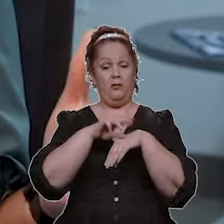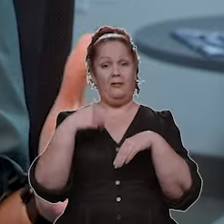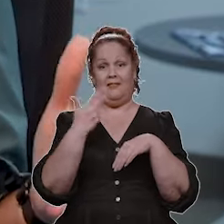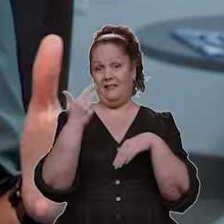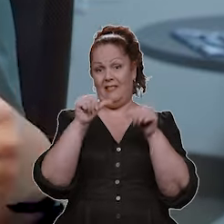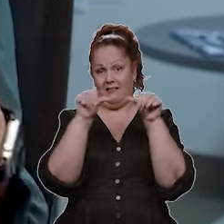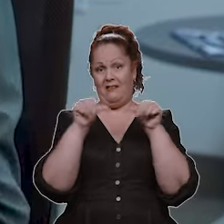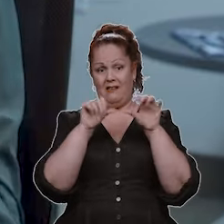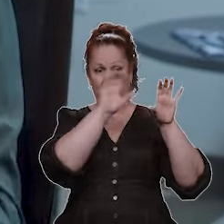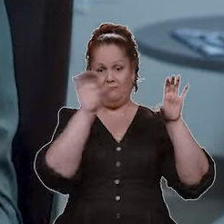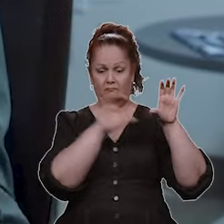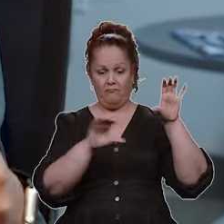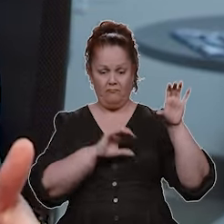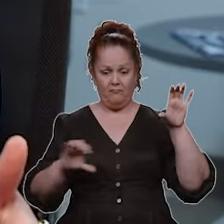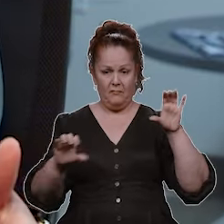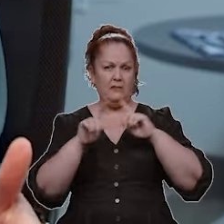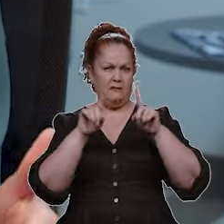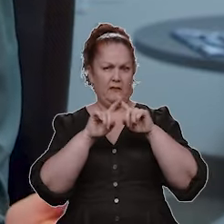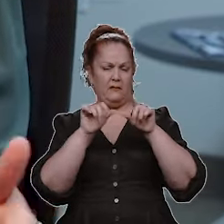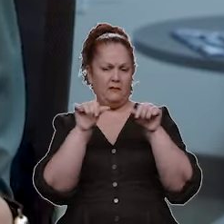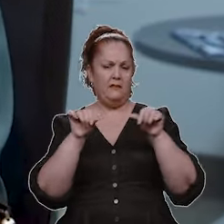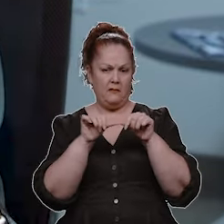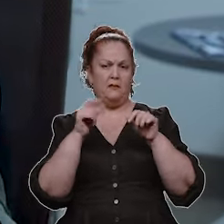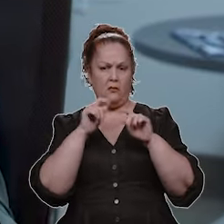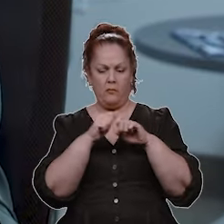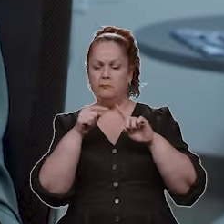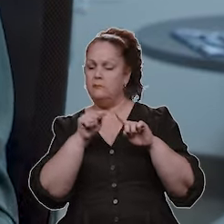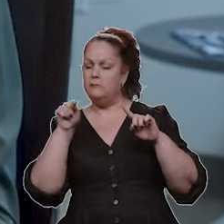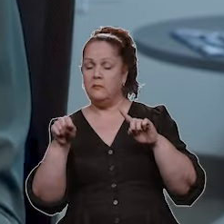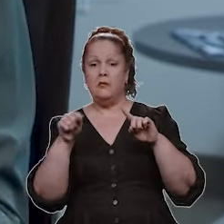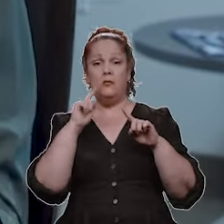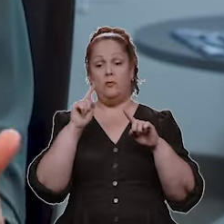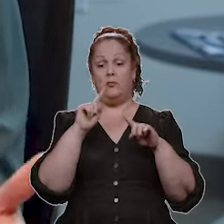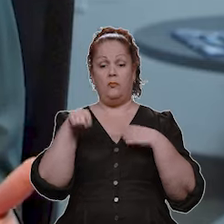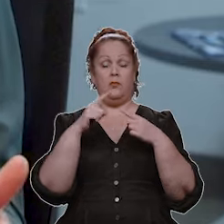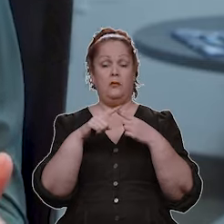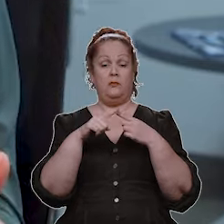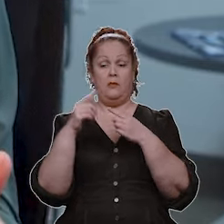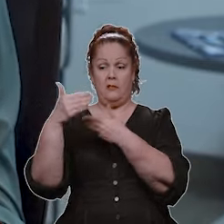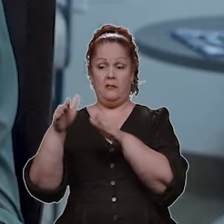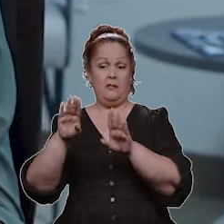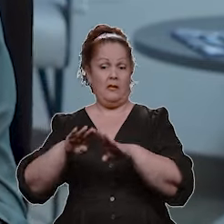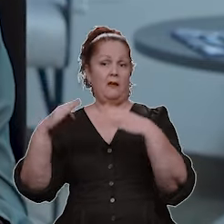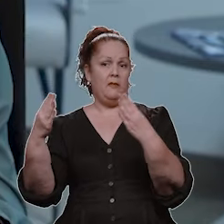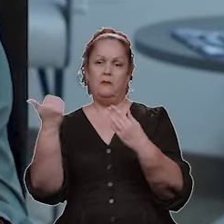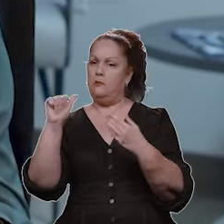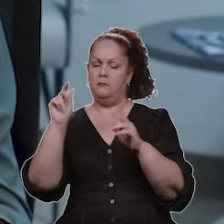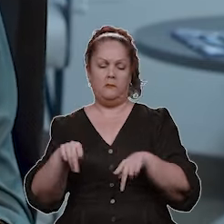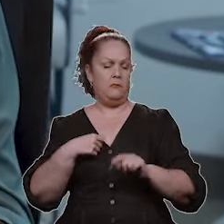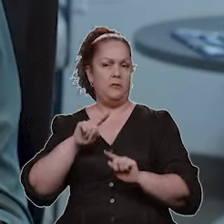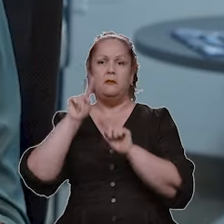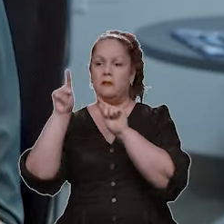regiones judiciales hay distintas regiones judiciales que también tienen ferias Así que cuando la sala de investigaciones está abierta cualquier ciudadano